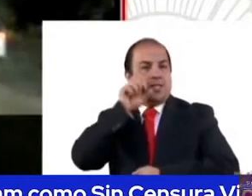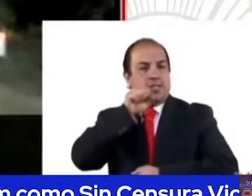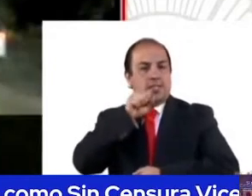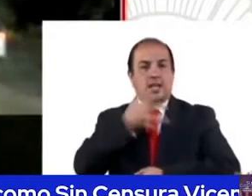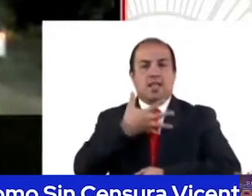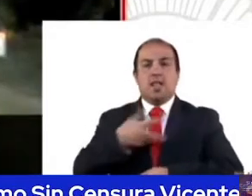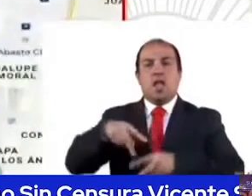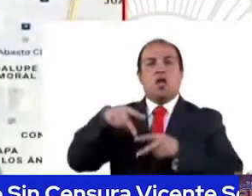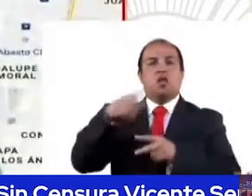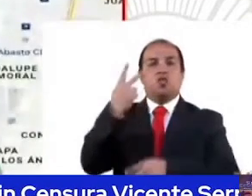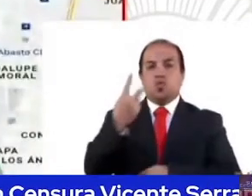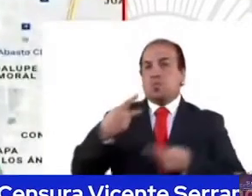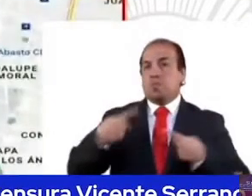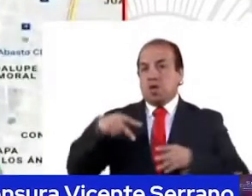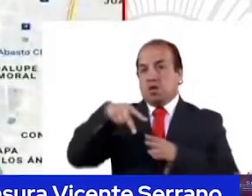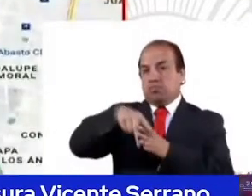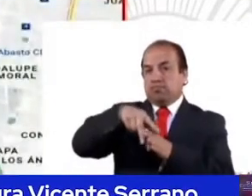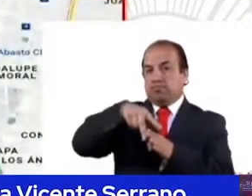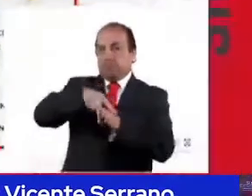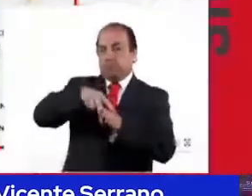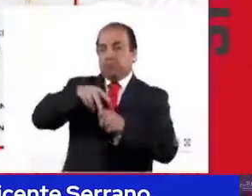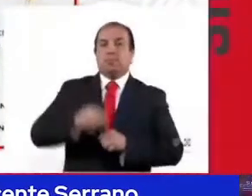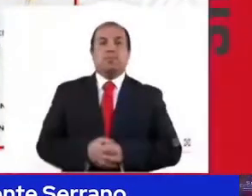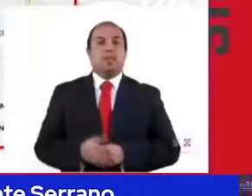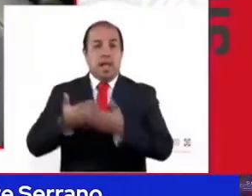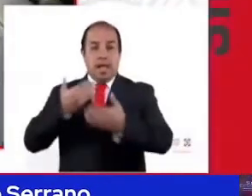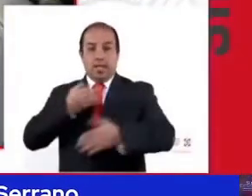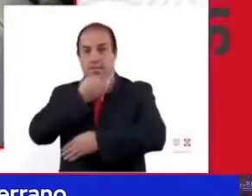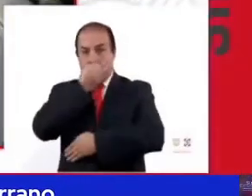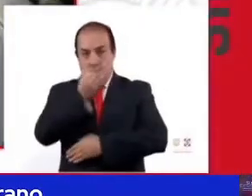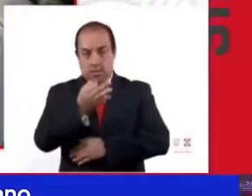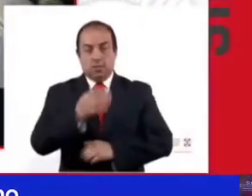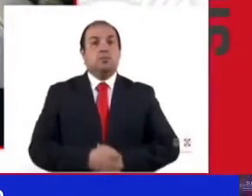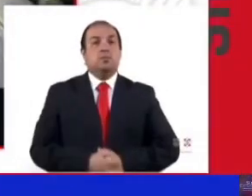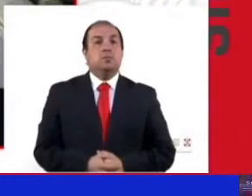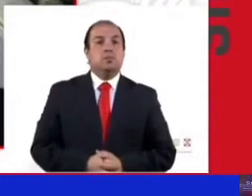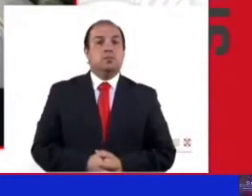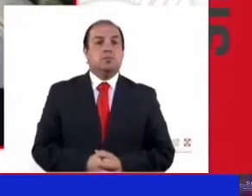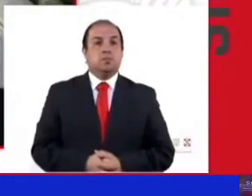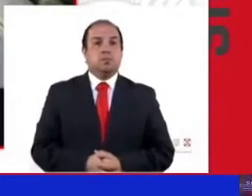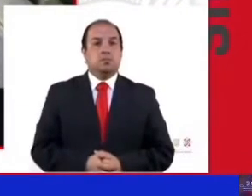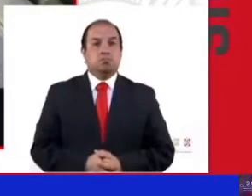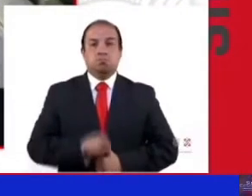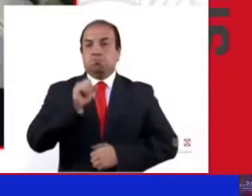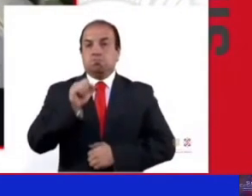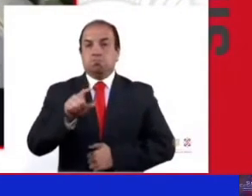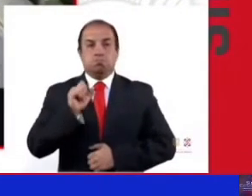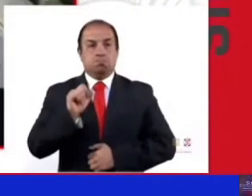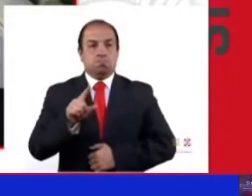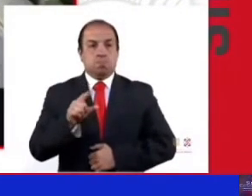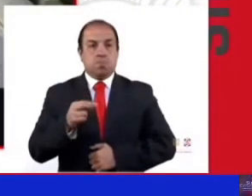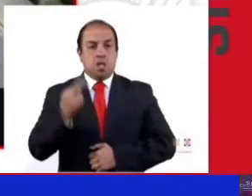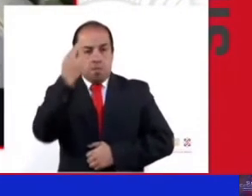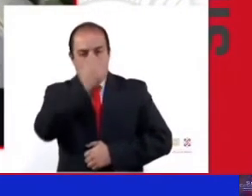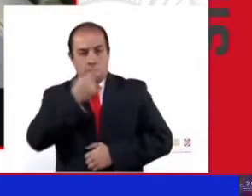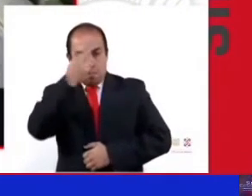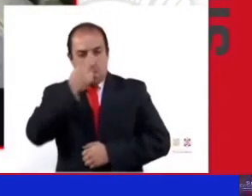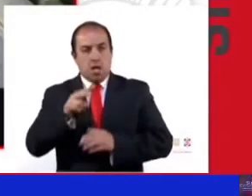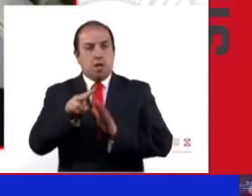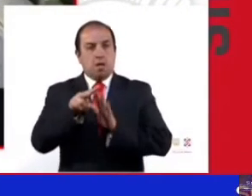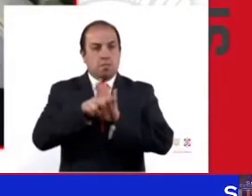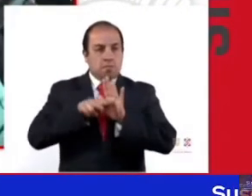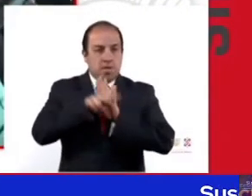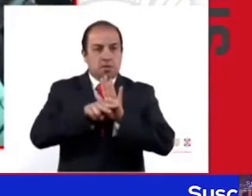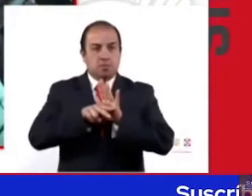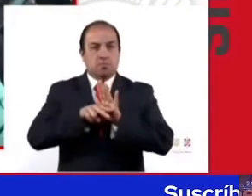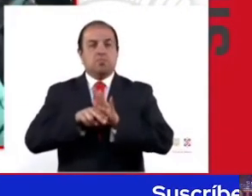personas, como lo señalamos con anterioridad. Asimismo, de los videos analizados, también se pudo verificar